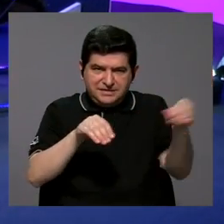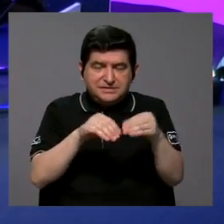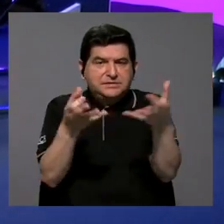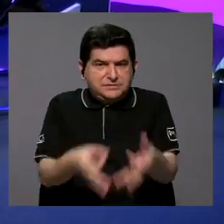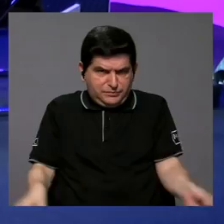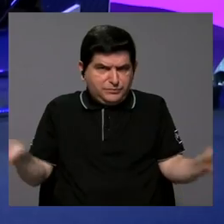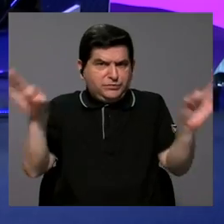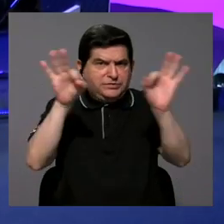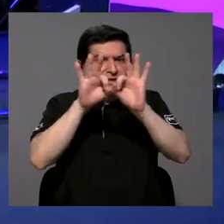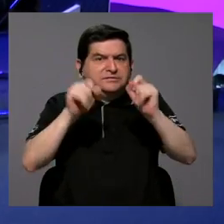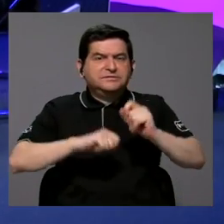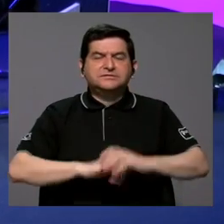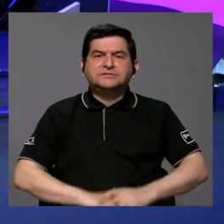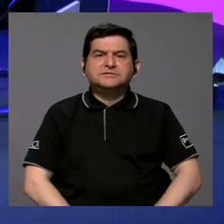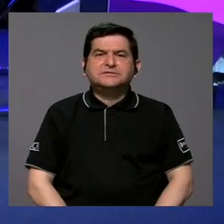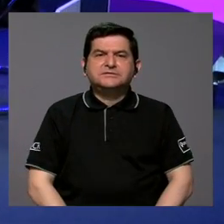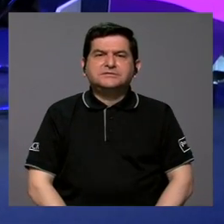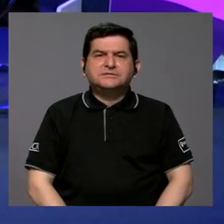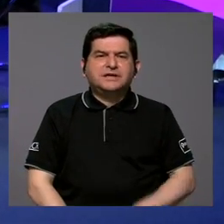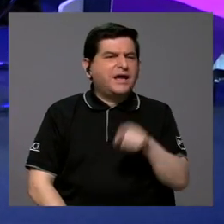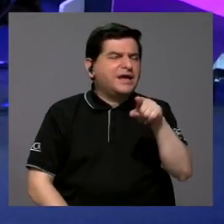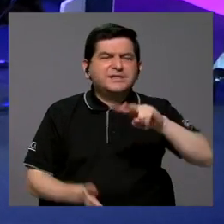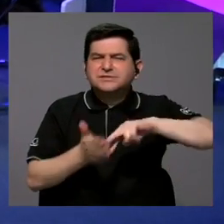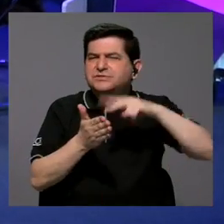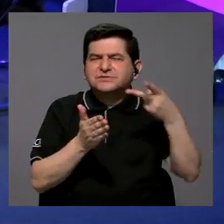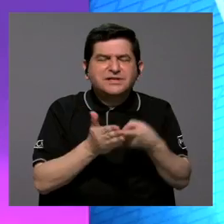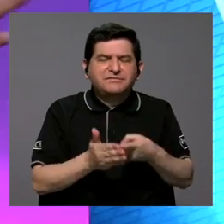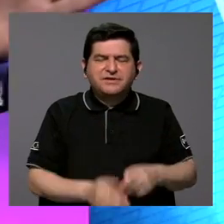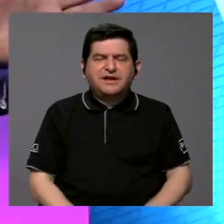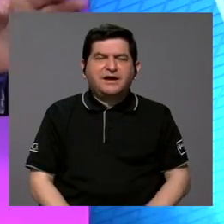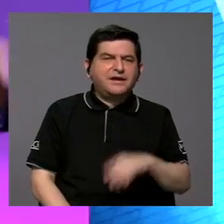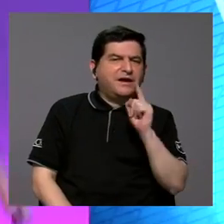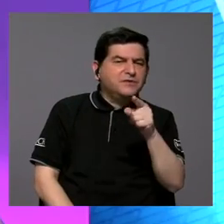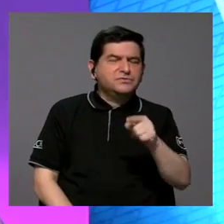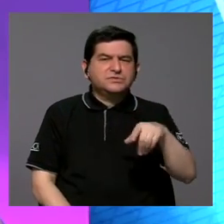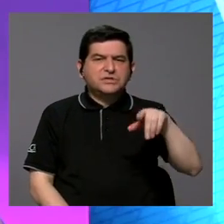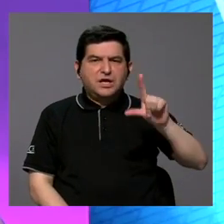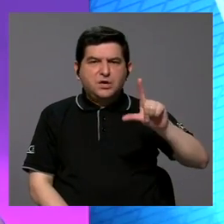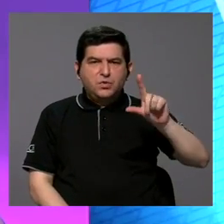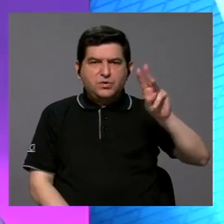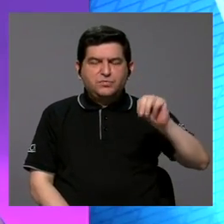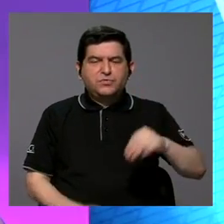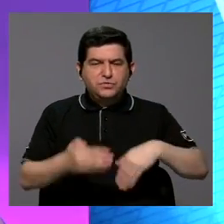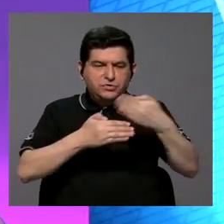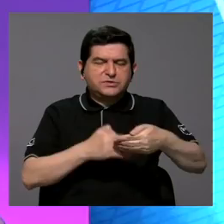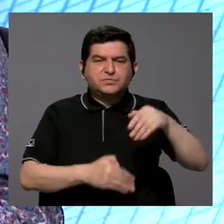destacadísimos. ¿Qué significa eso para Luis Muñoz después de 45 años de carrera?